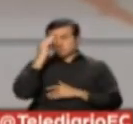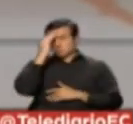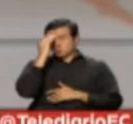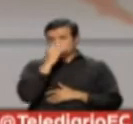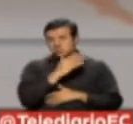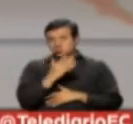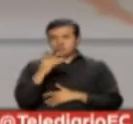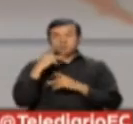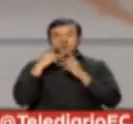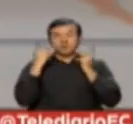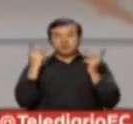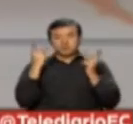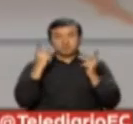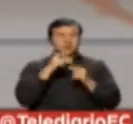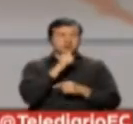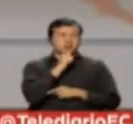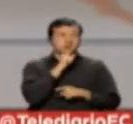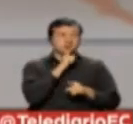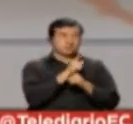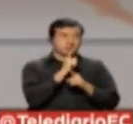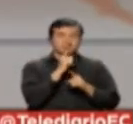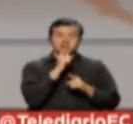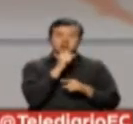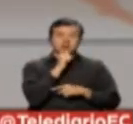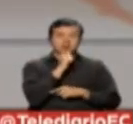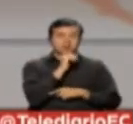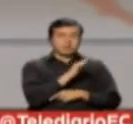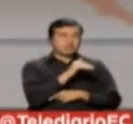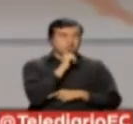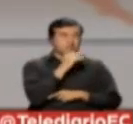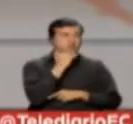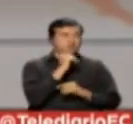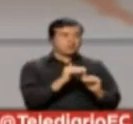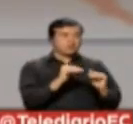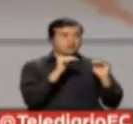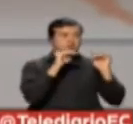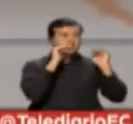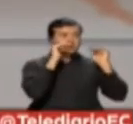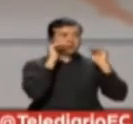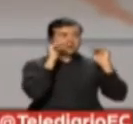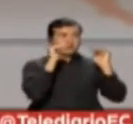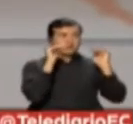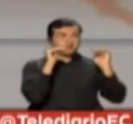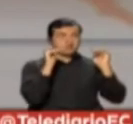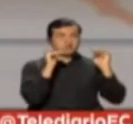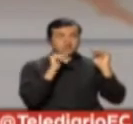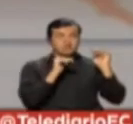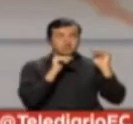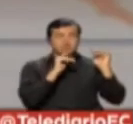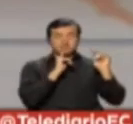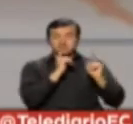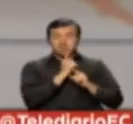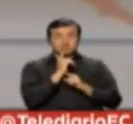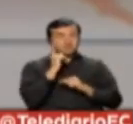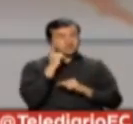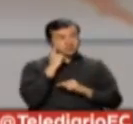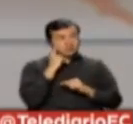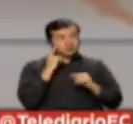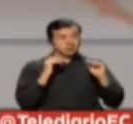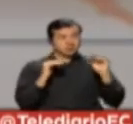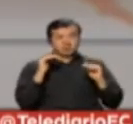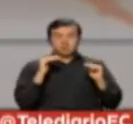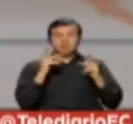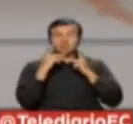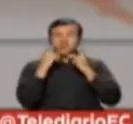público también en el privado pero en el privado que ha tenido mejores calificaciones la brecha que han cerrado es un poco más pequeña en el